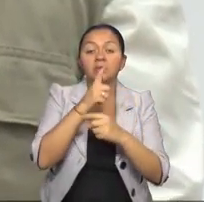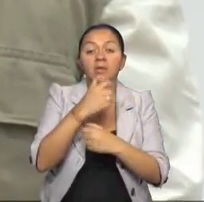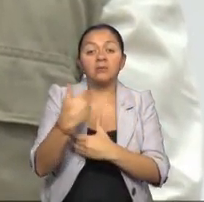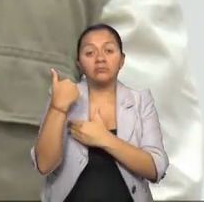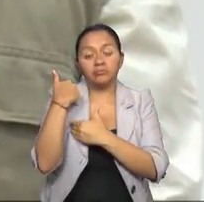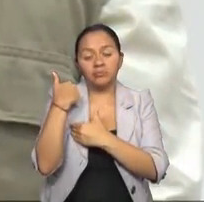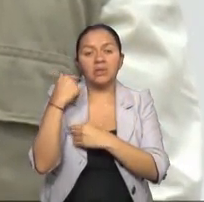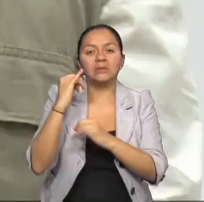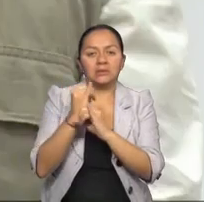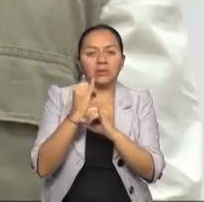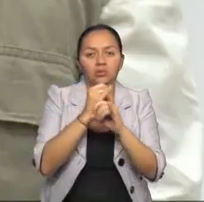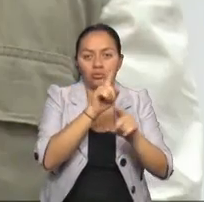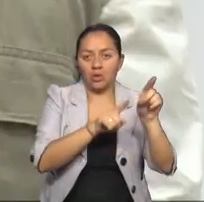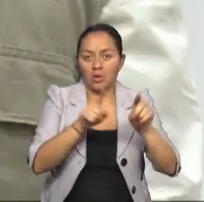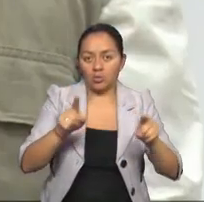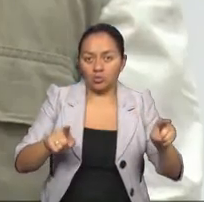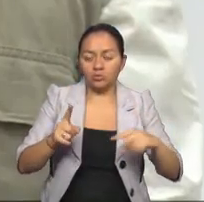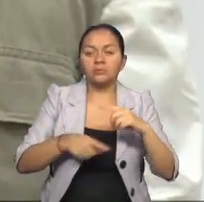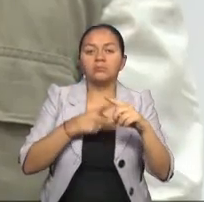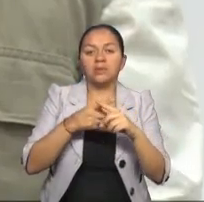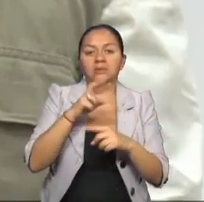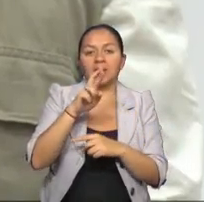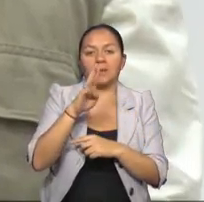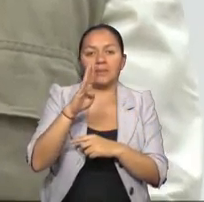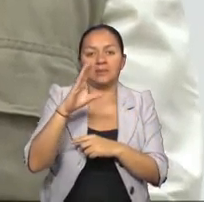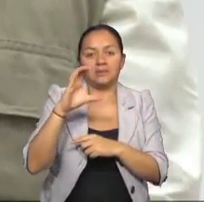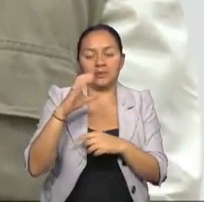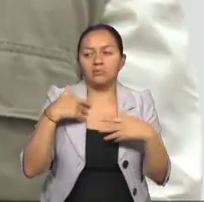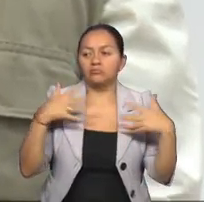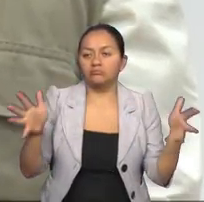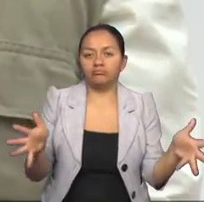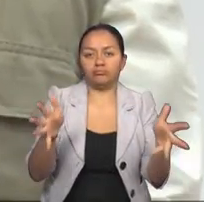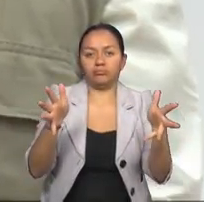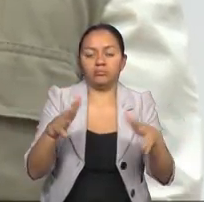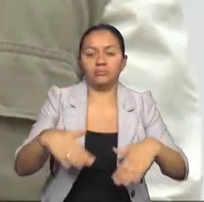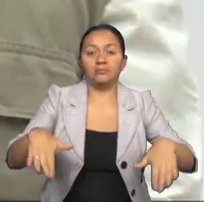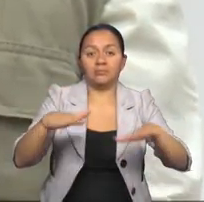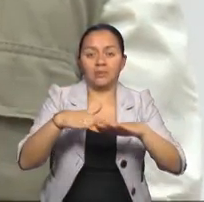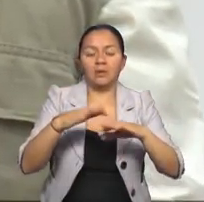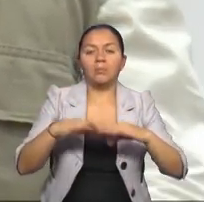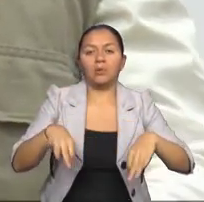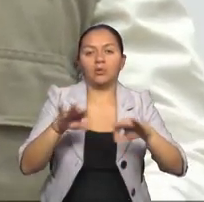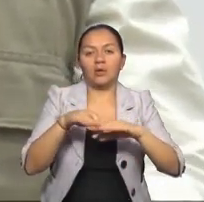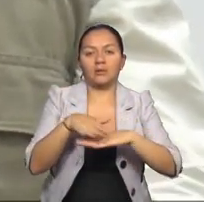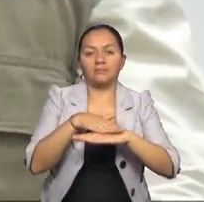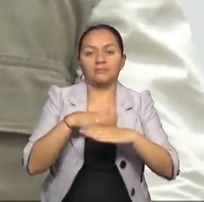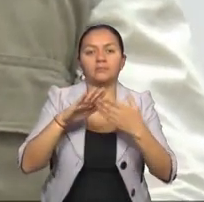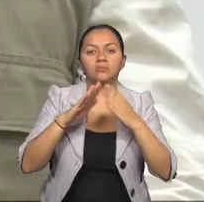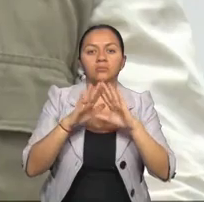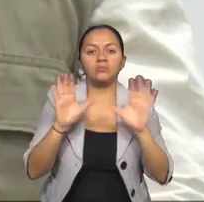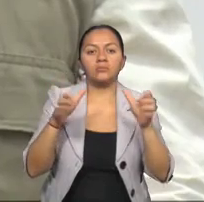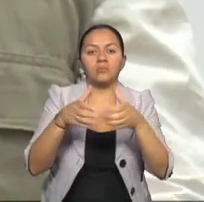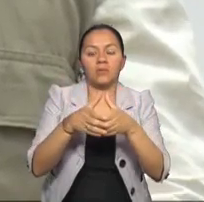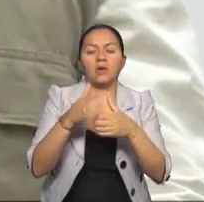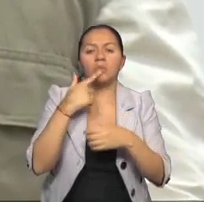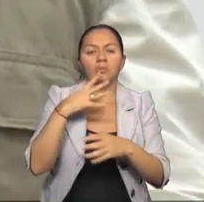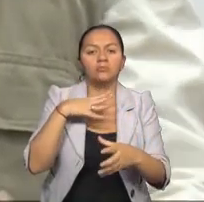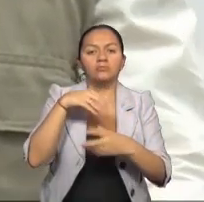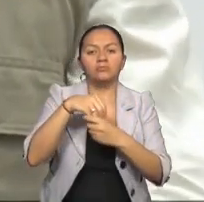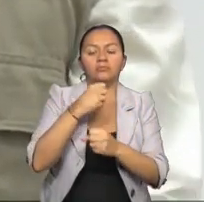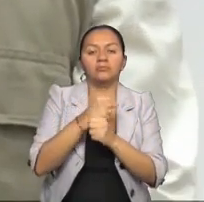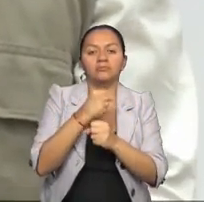impulsamos también a través de la rss de la rehabilitación basada en la comunidad en donde involucramos a la comunidad